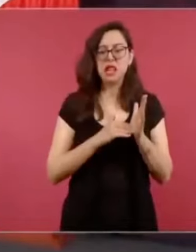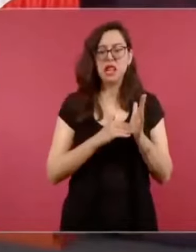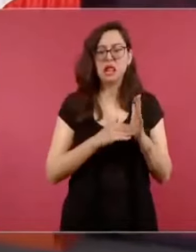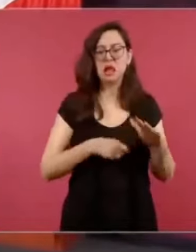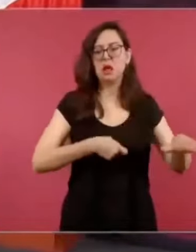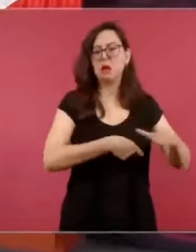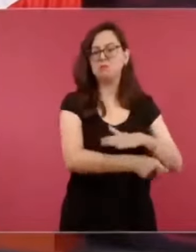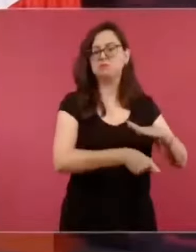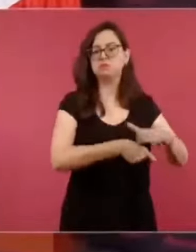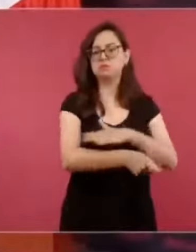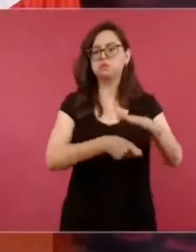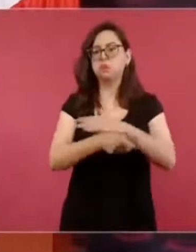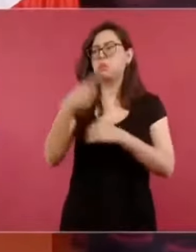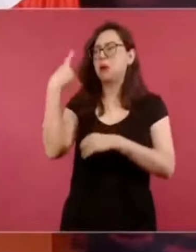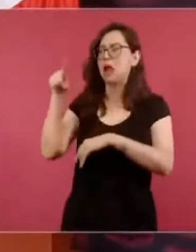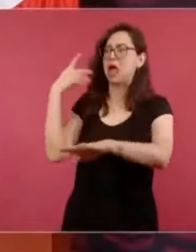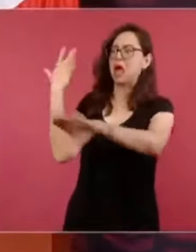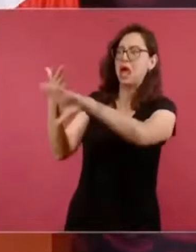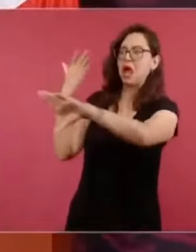Y no presentan ninguna prueba.